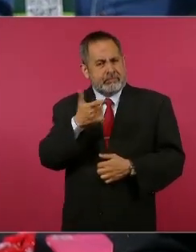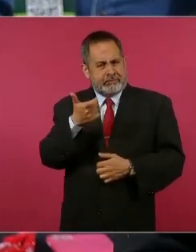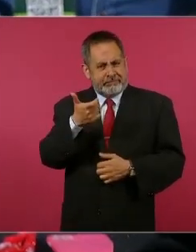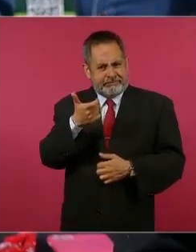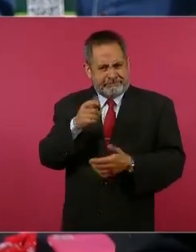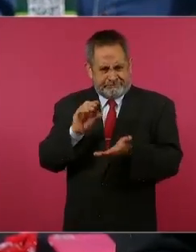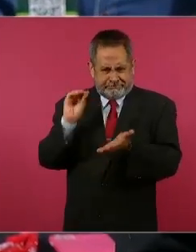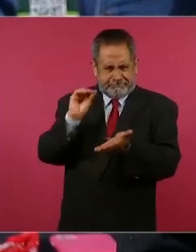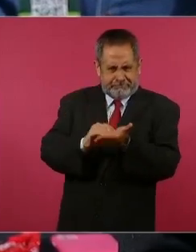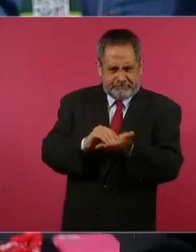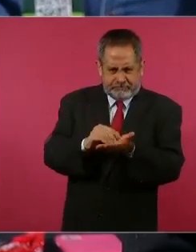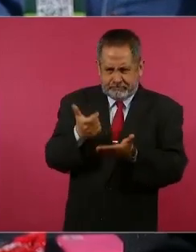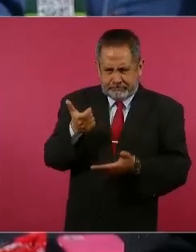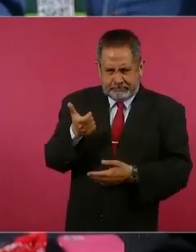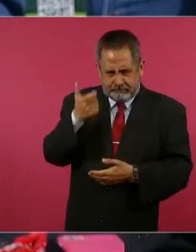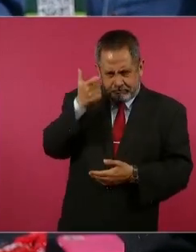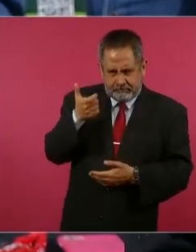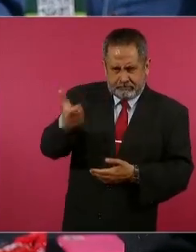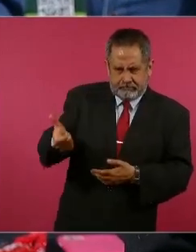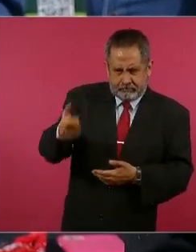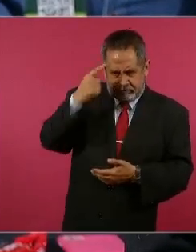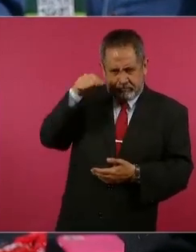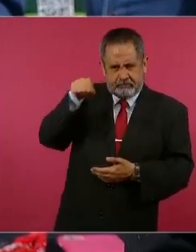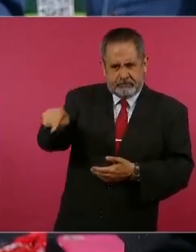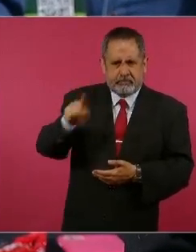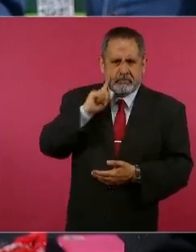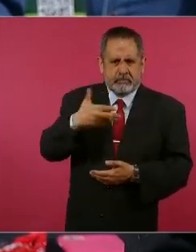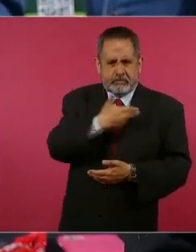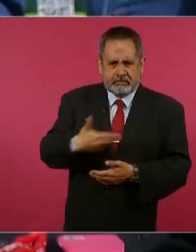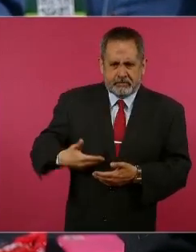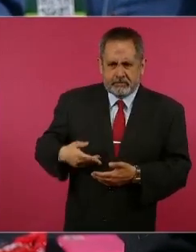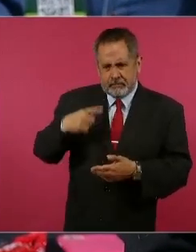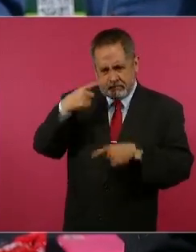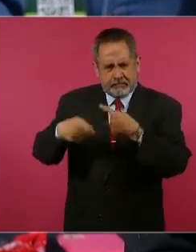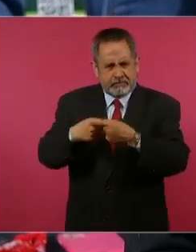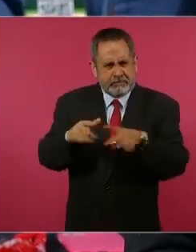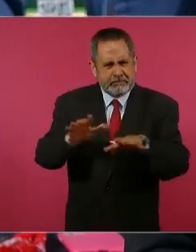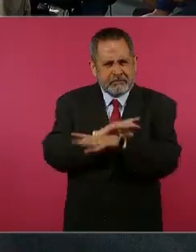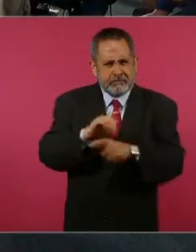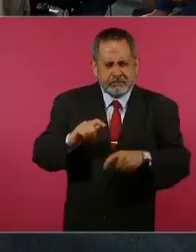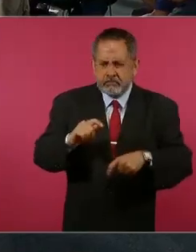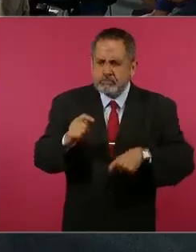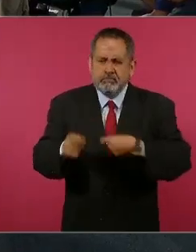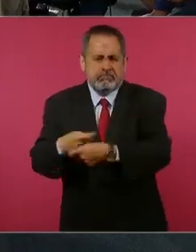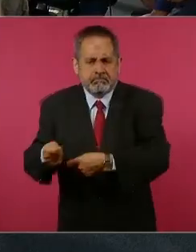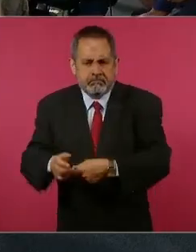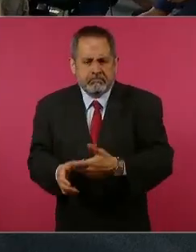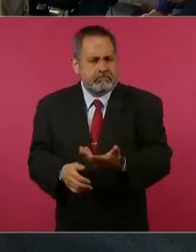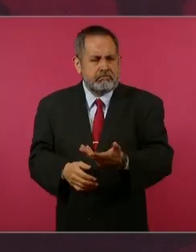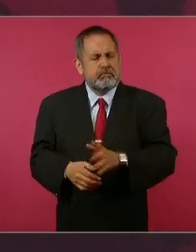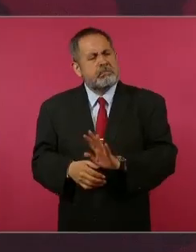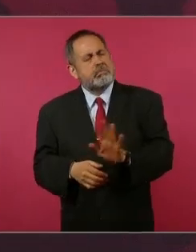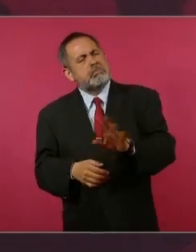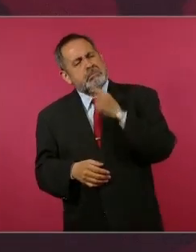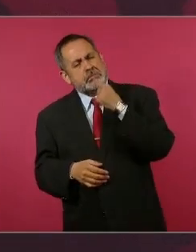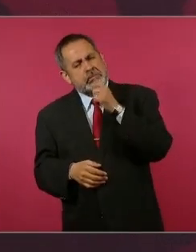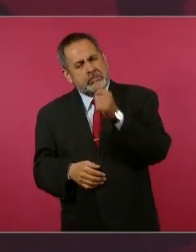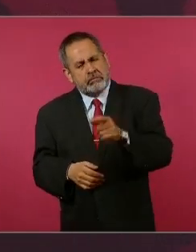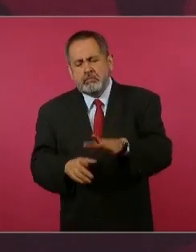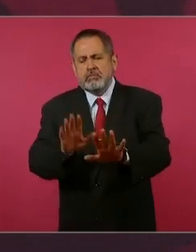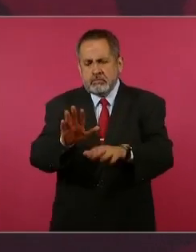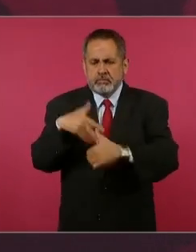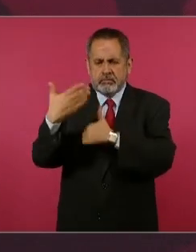ya establecida de transición para esta presidenta electa? ¿Y de cuánto estamos hablando? No hemos hablado de eso. Nos vamos a